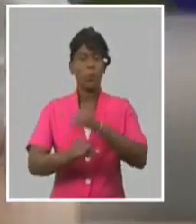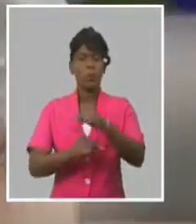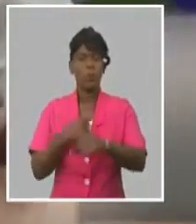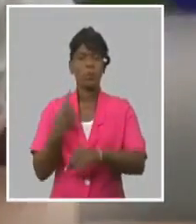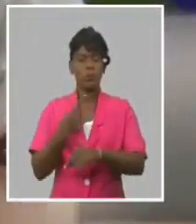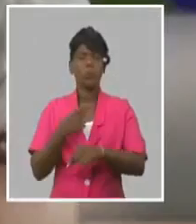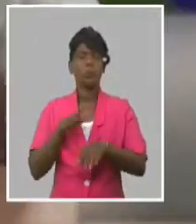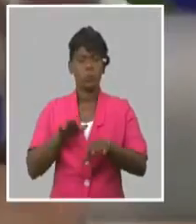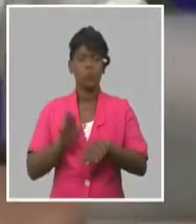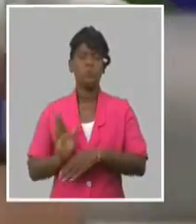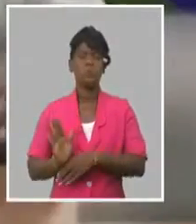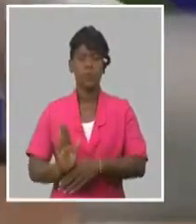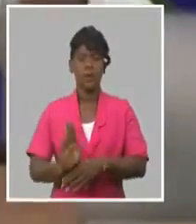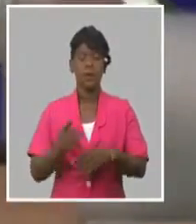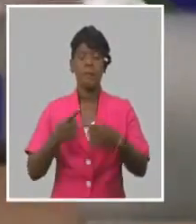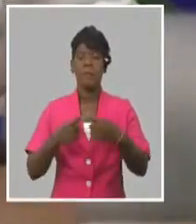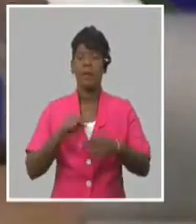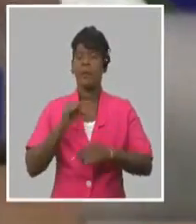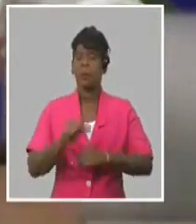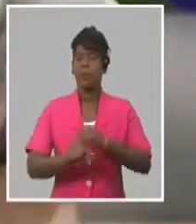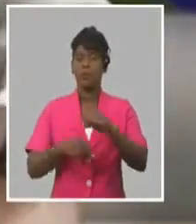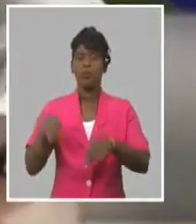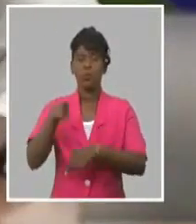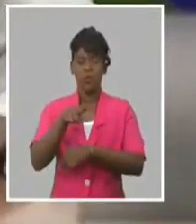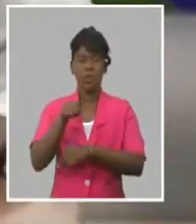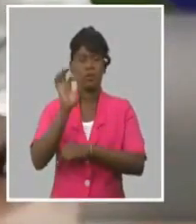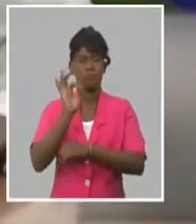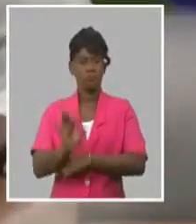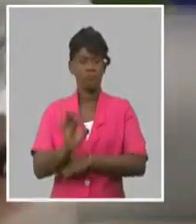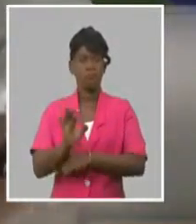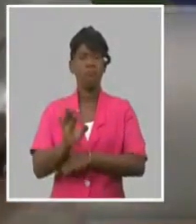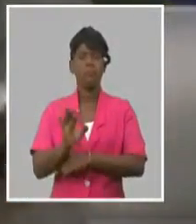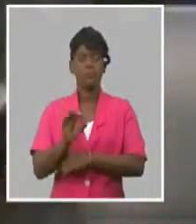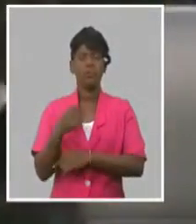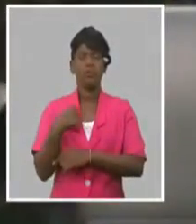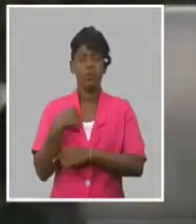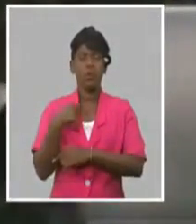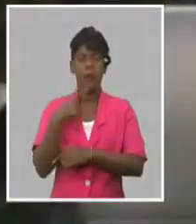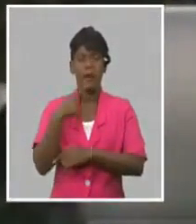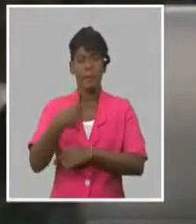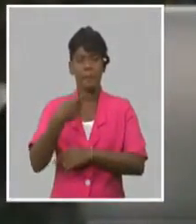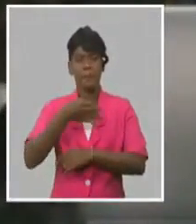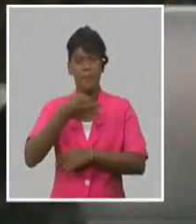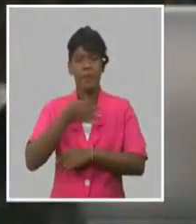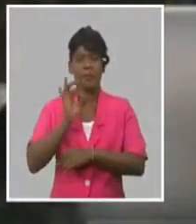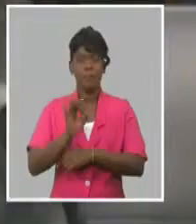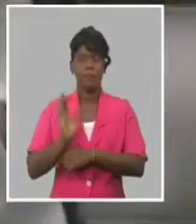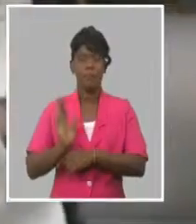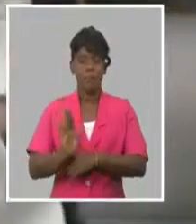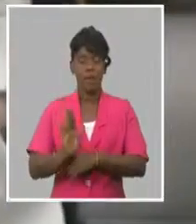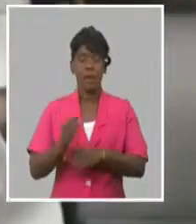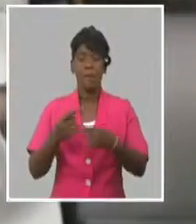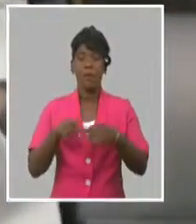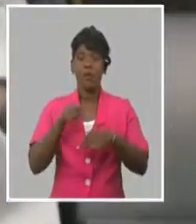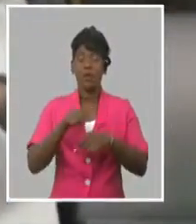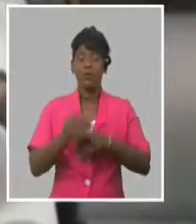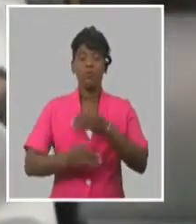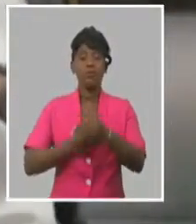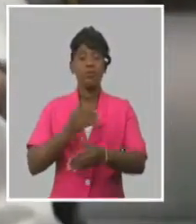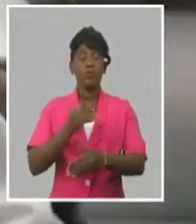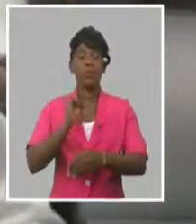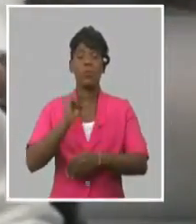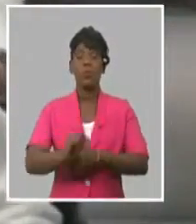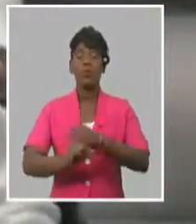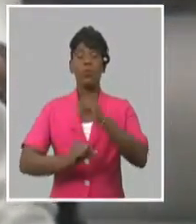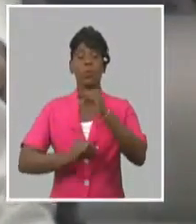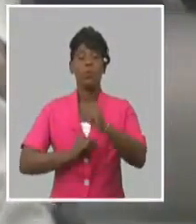vamos a hacer. Está contenido. Ustedes verán, tengan confianza cuando llegue ese momento. Este es un proceso que permitirá destrabar